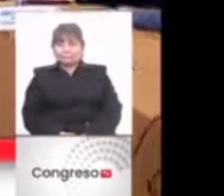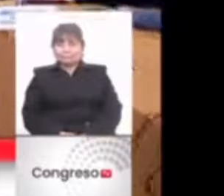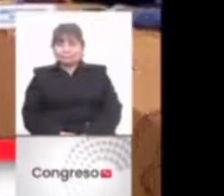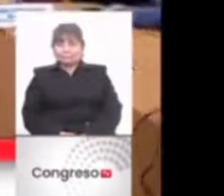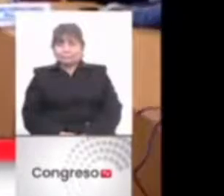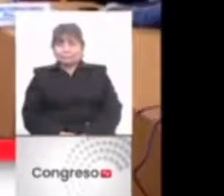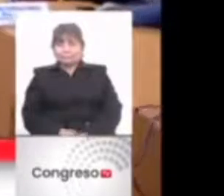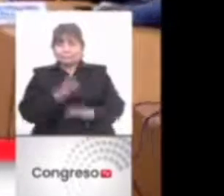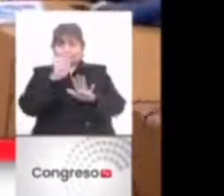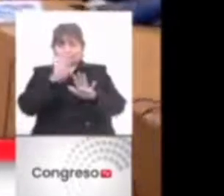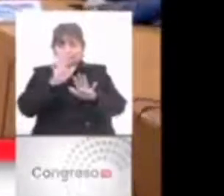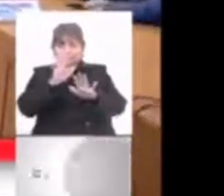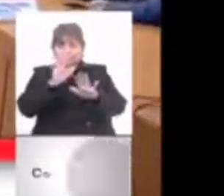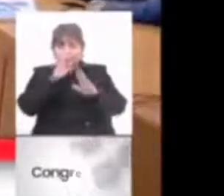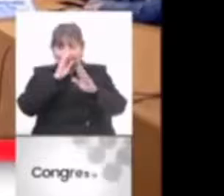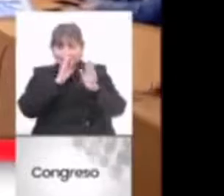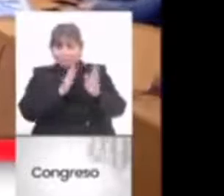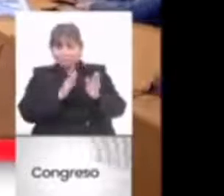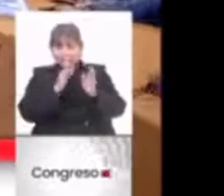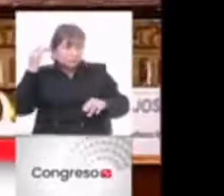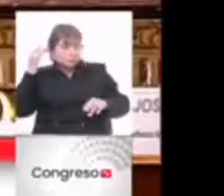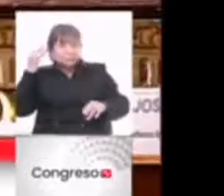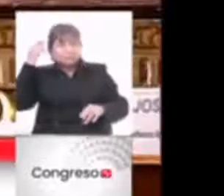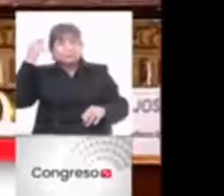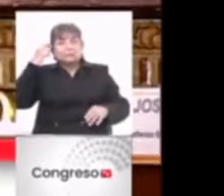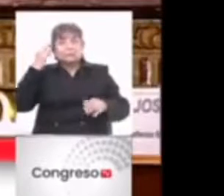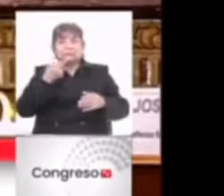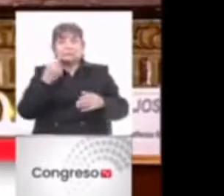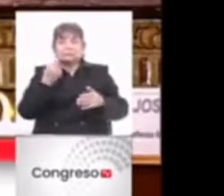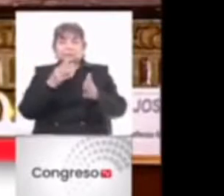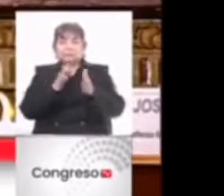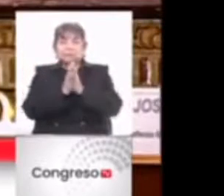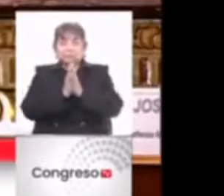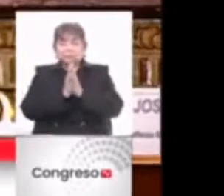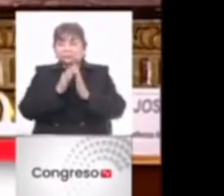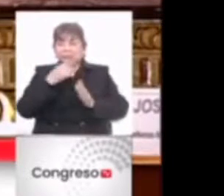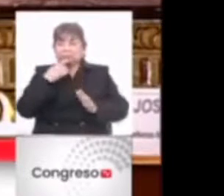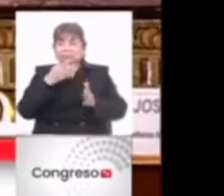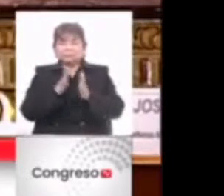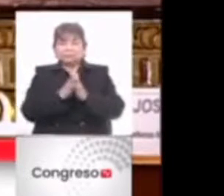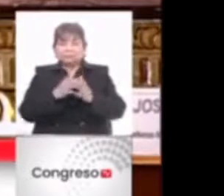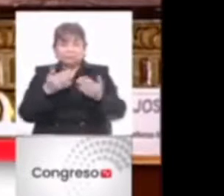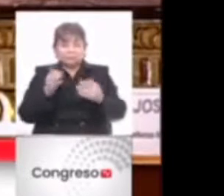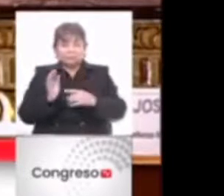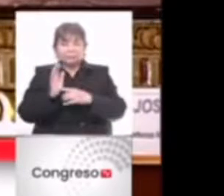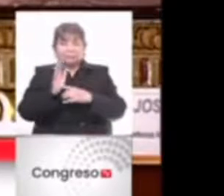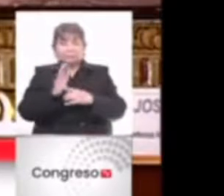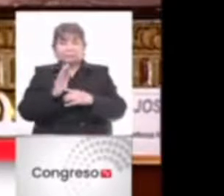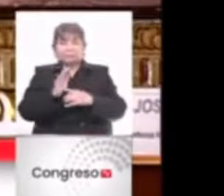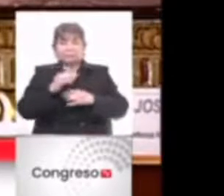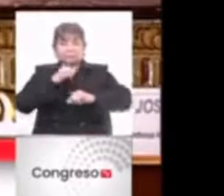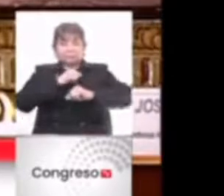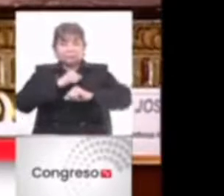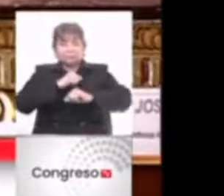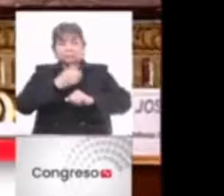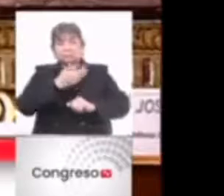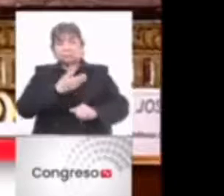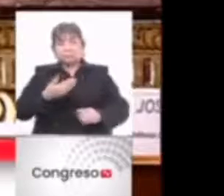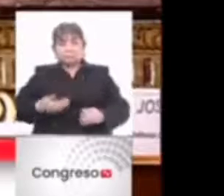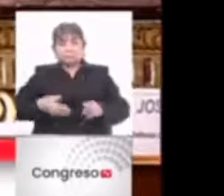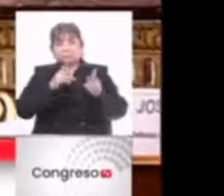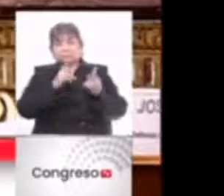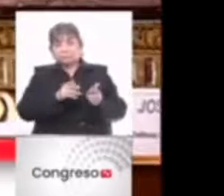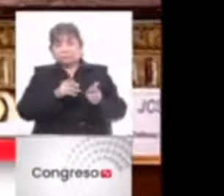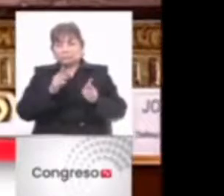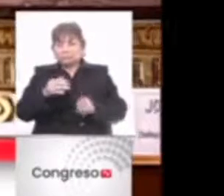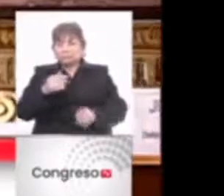se presentó pues el ministro Walter Ayala. Yo lo que pido, como dije hace un momento, respetar el Estado de Derecho, el debido